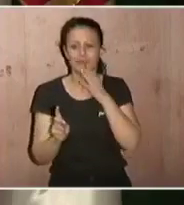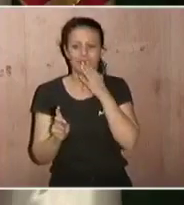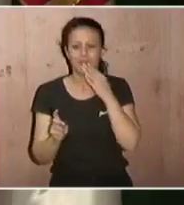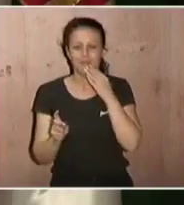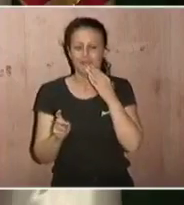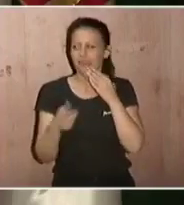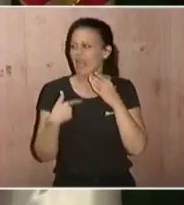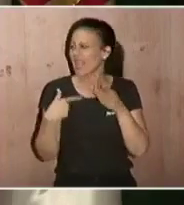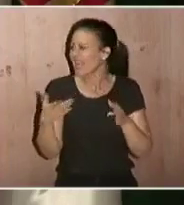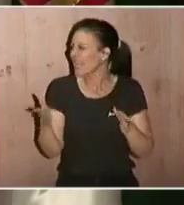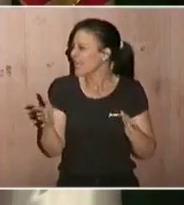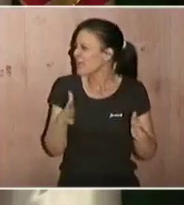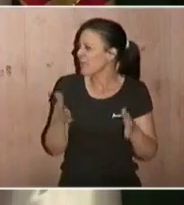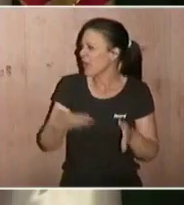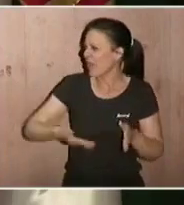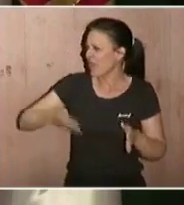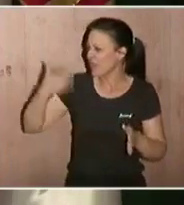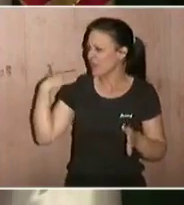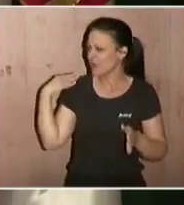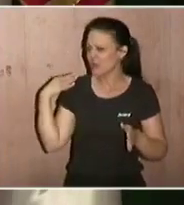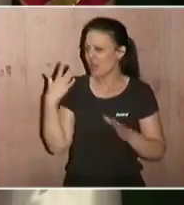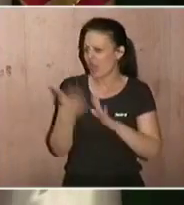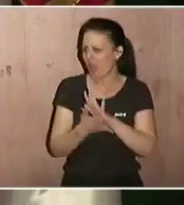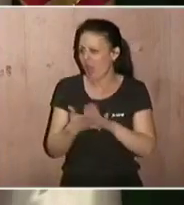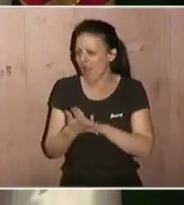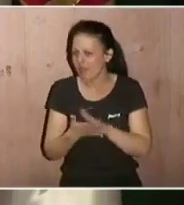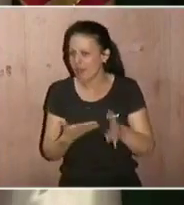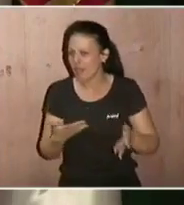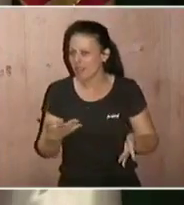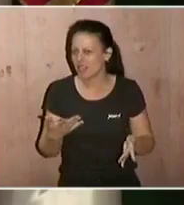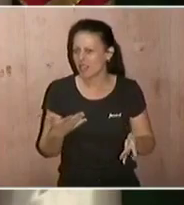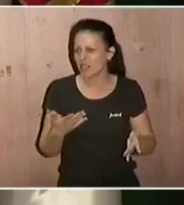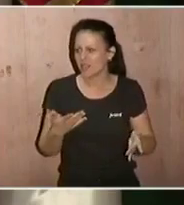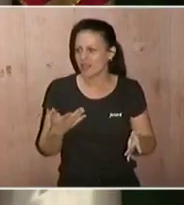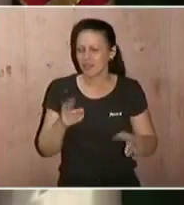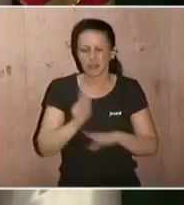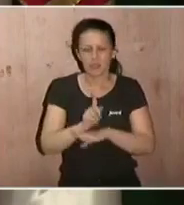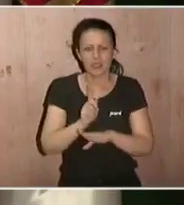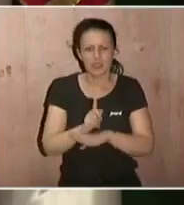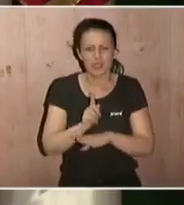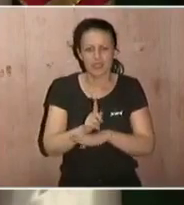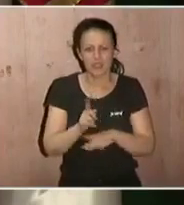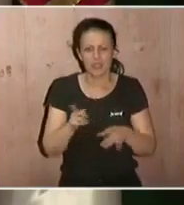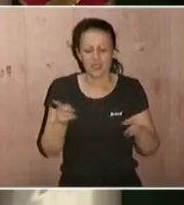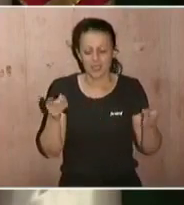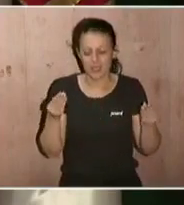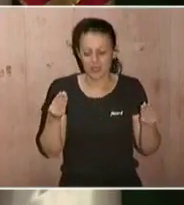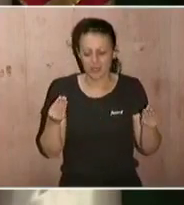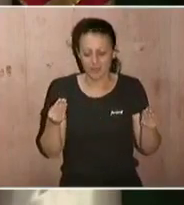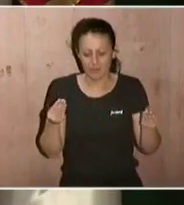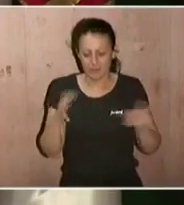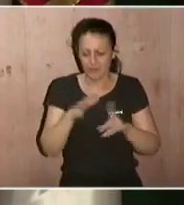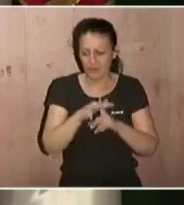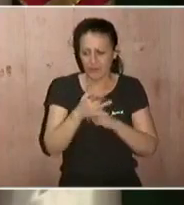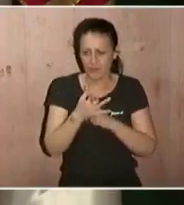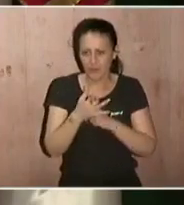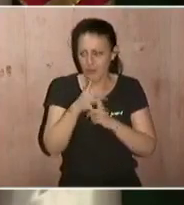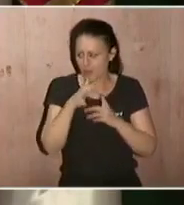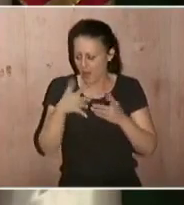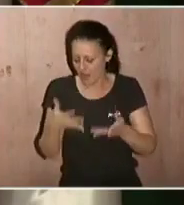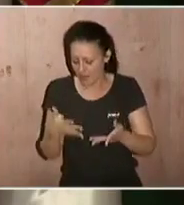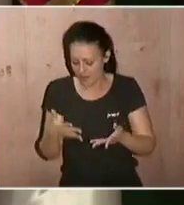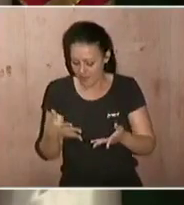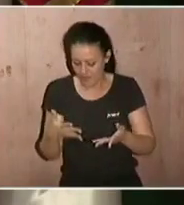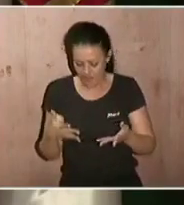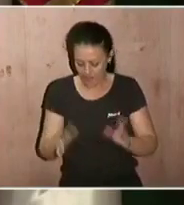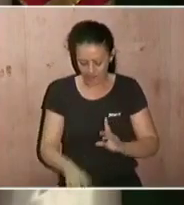época del pasado se refieren o os referís cuando criticáis tan amargamente la situación presente. En